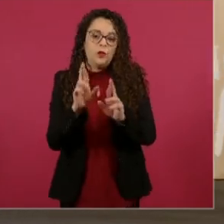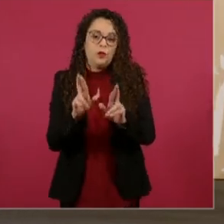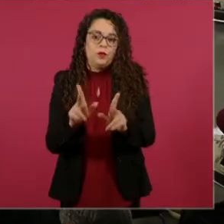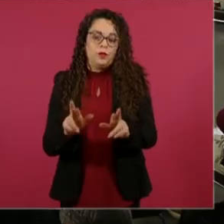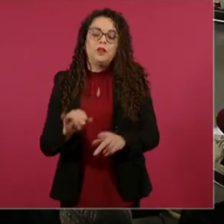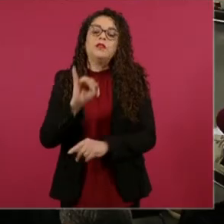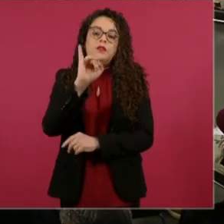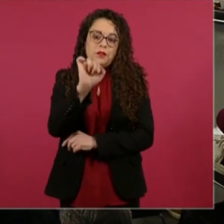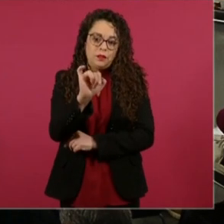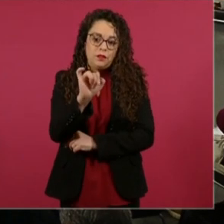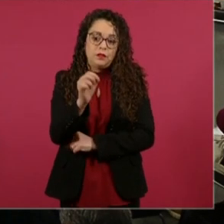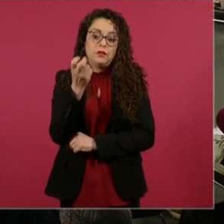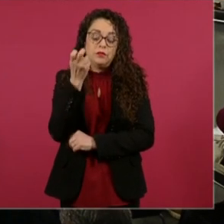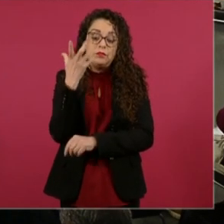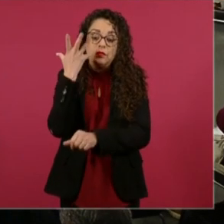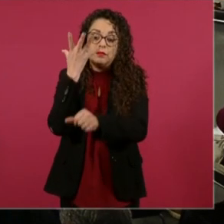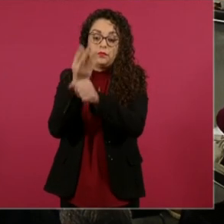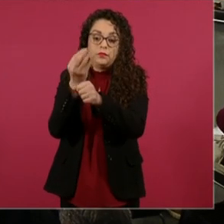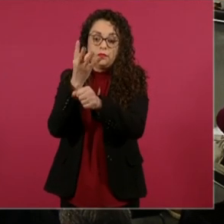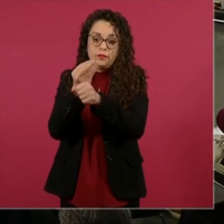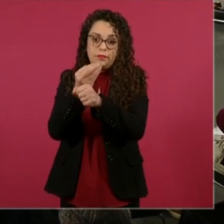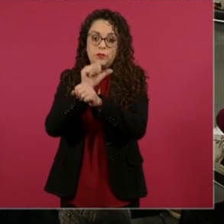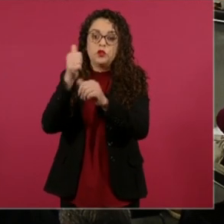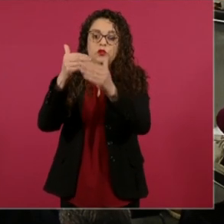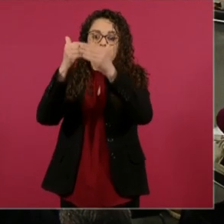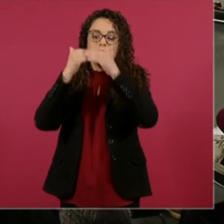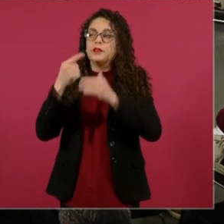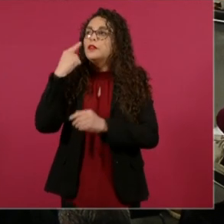esta carretera de Tulum